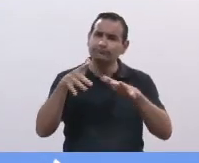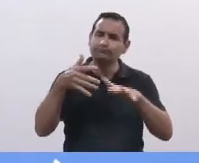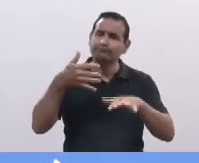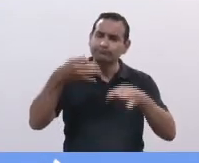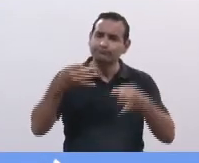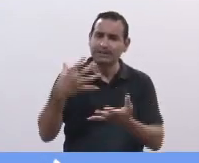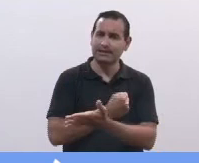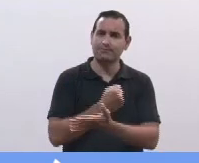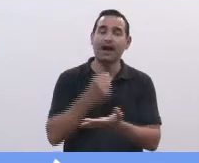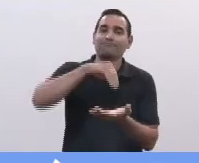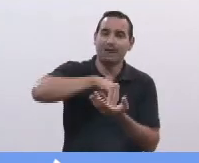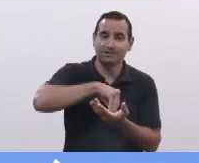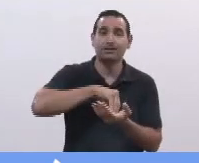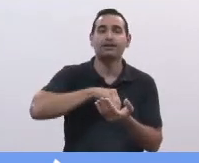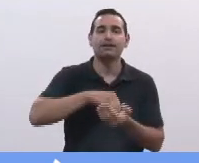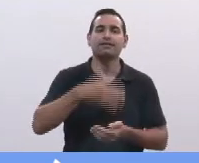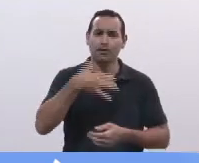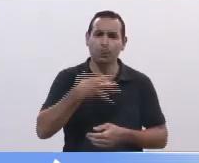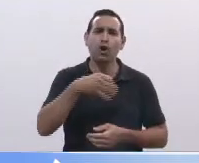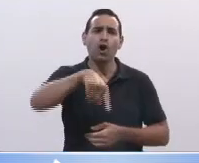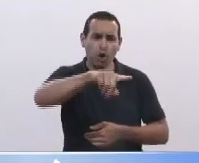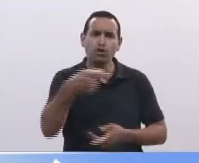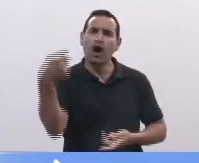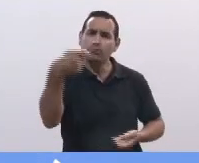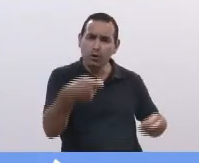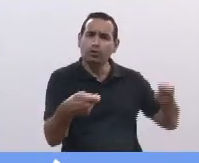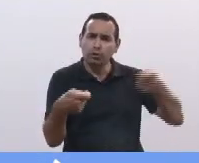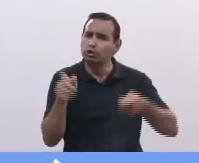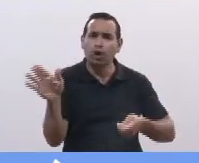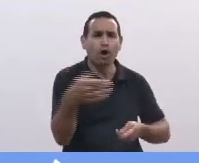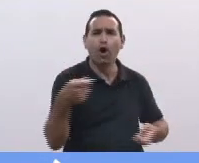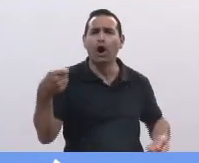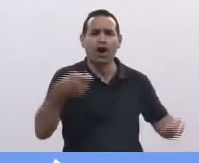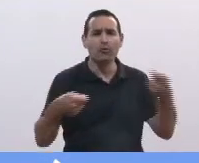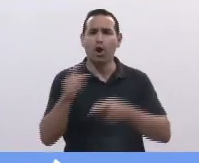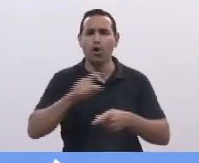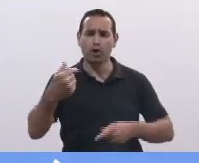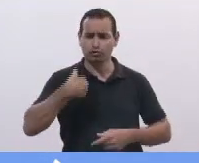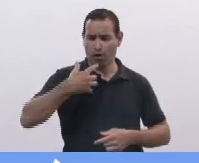y también con la certeza de que el otro tiene algo que aportar. No es